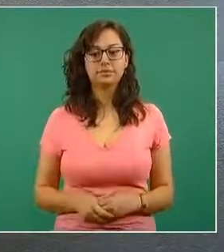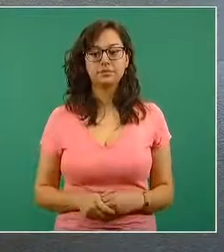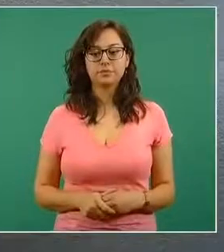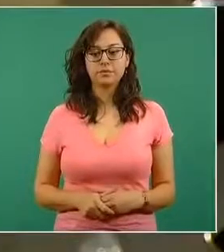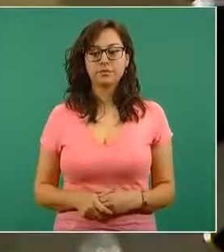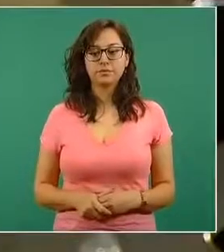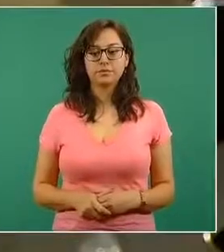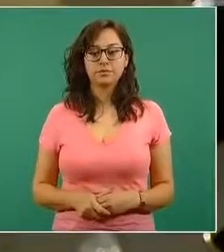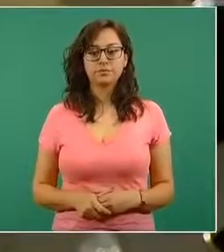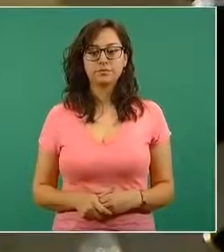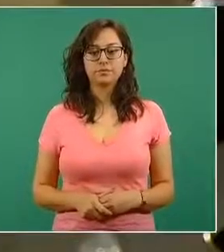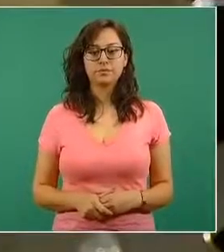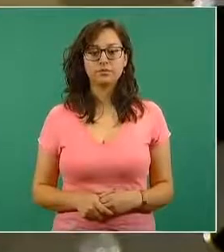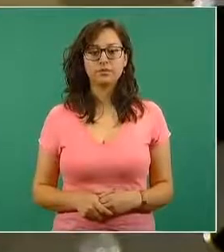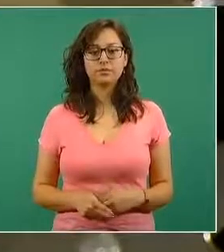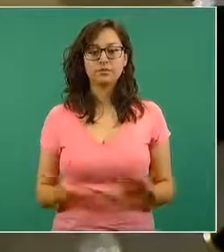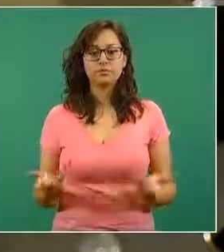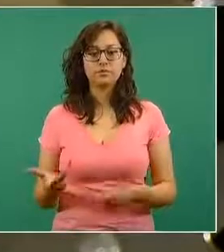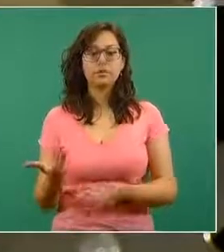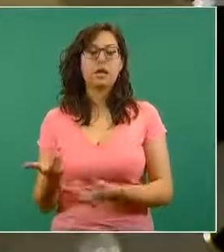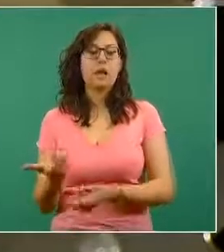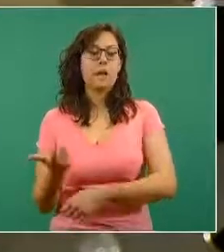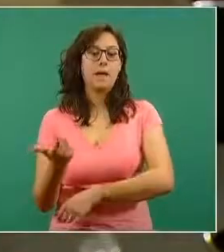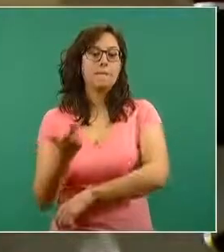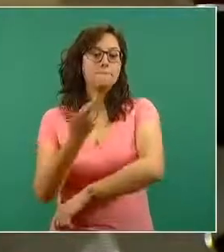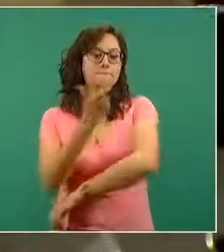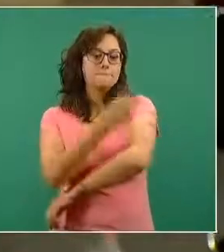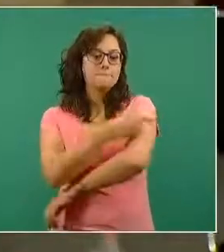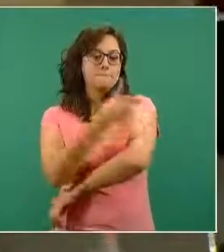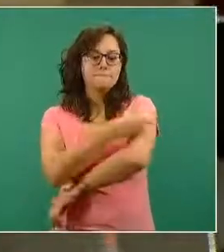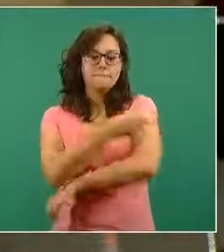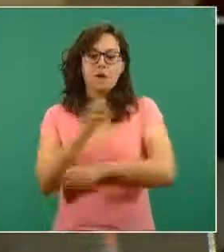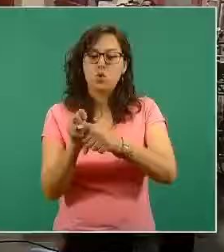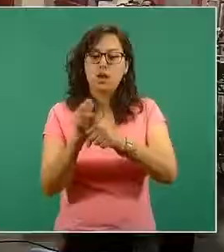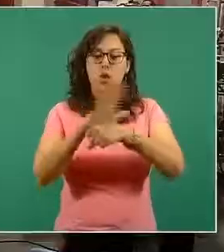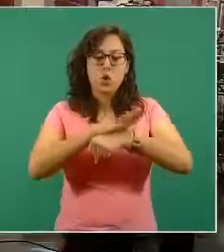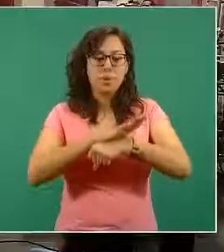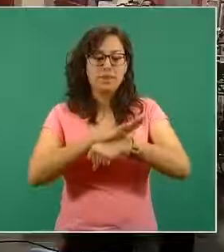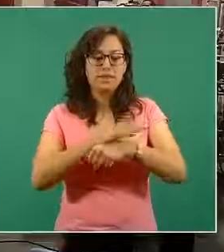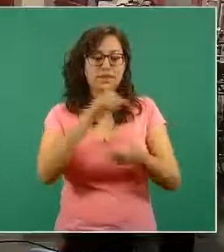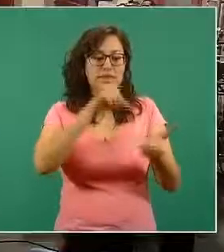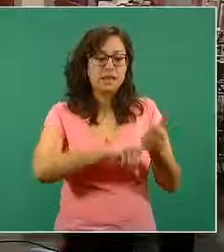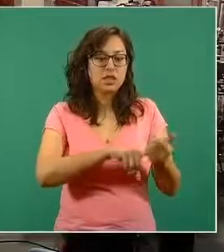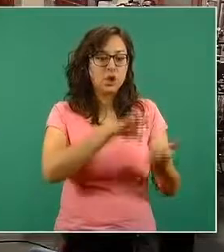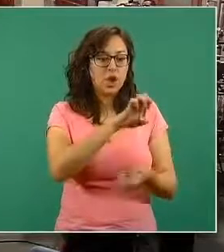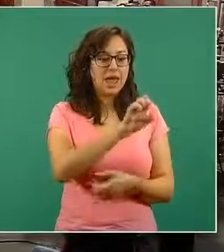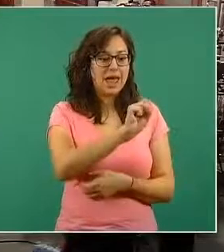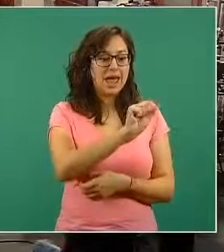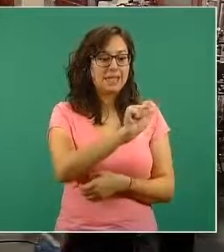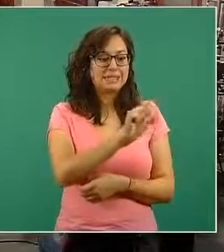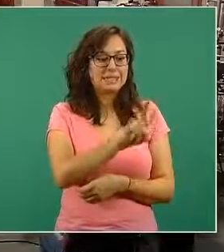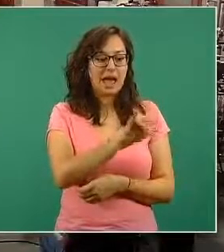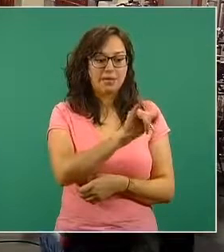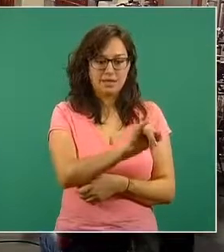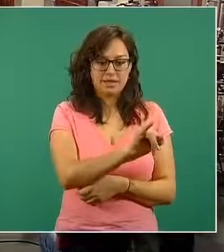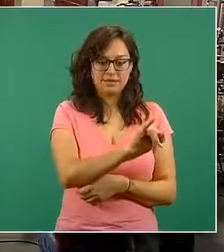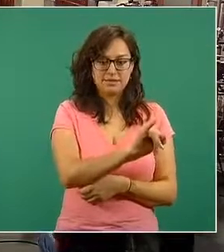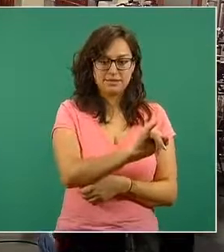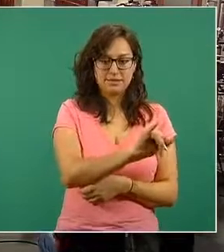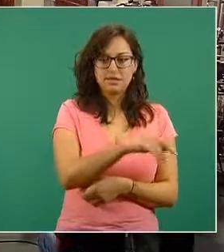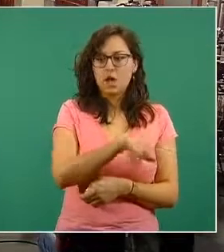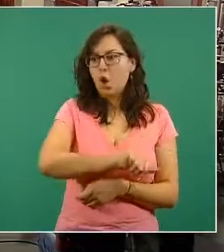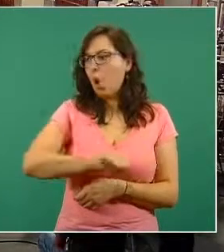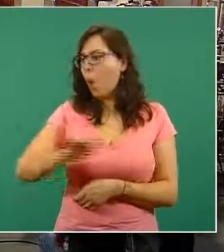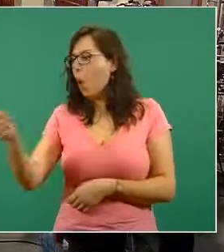de ESAVI comparado con otras vacunas. Y tengo otras dos preguntas. Gracias. Sí. Doctor Ruy, no sé si quiera responder